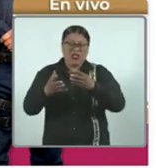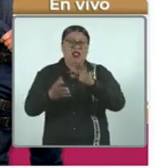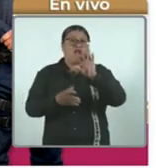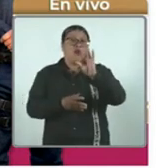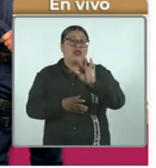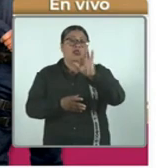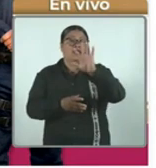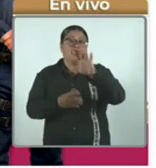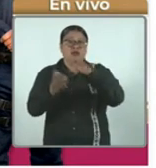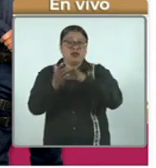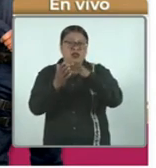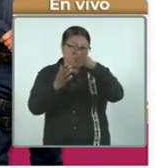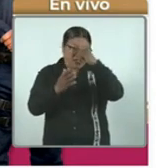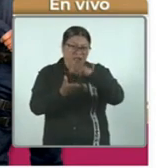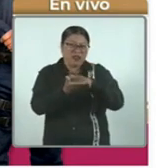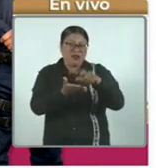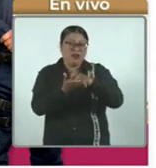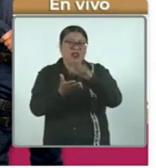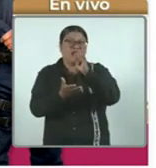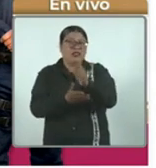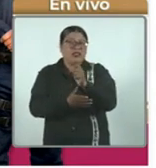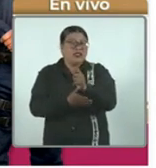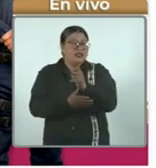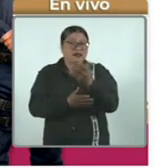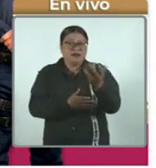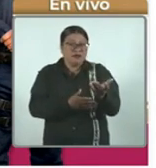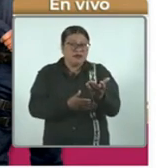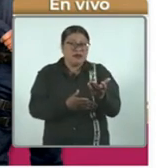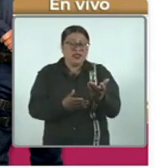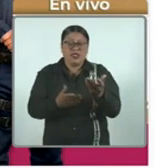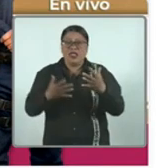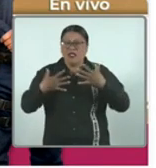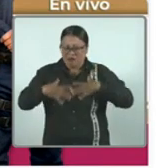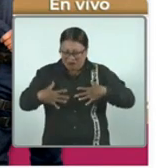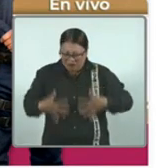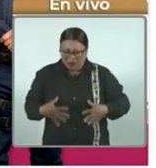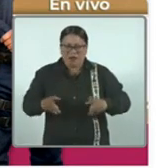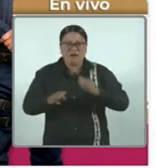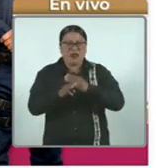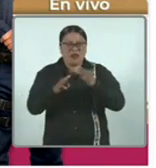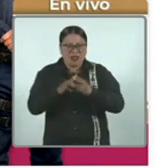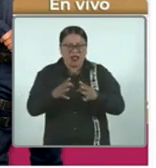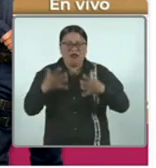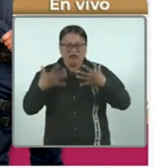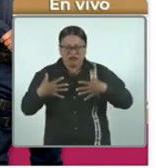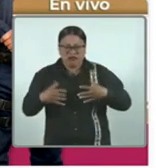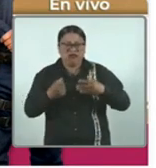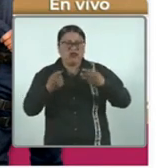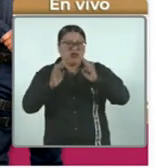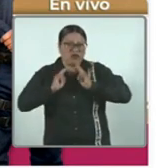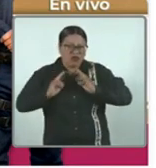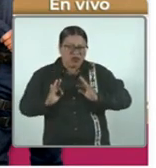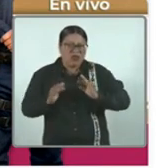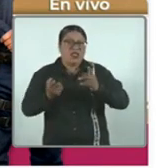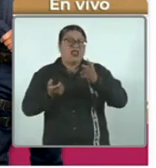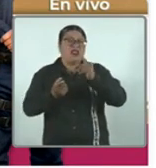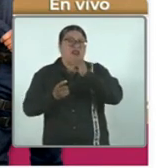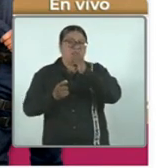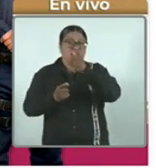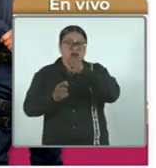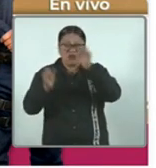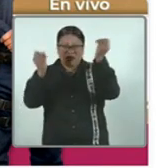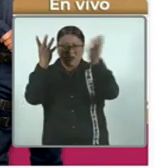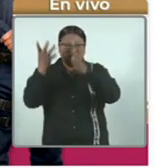para adquisición de elementos balísticos, equipamiento, vehículos. Cuando llegó el capitán Iván